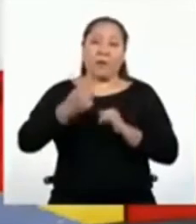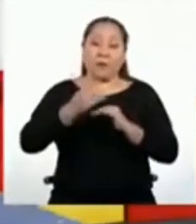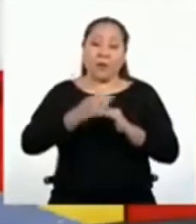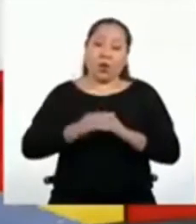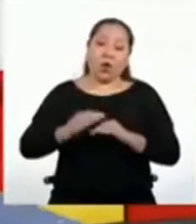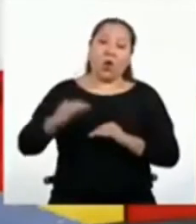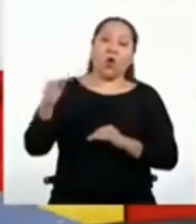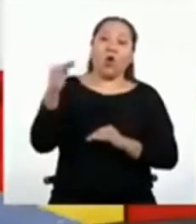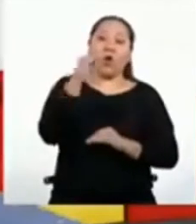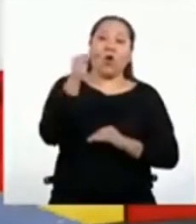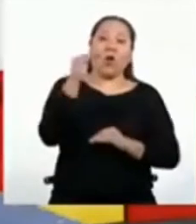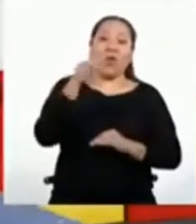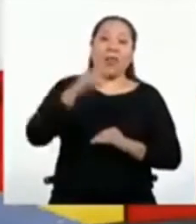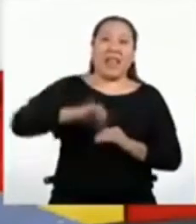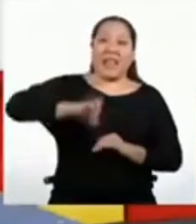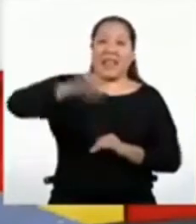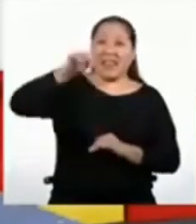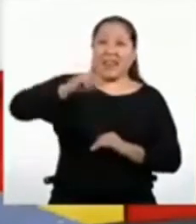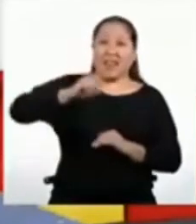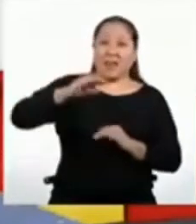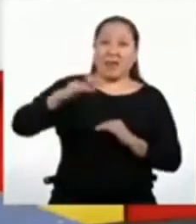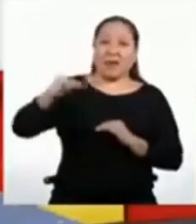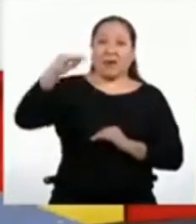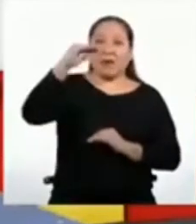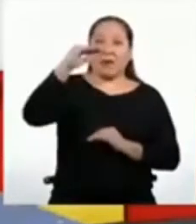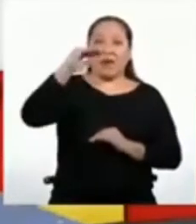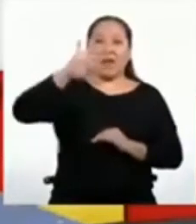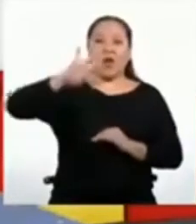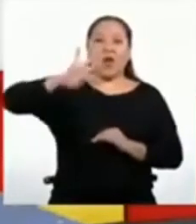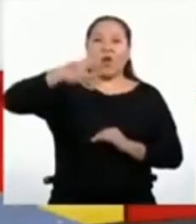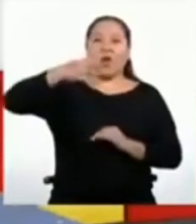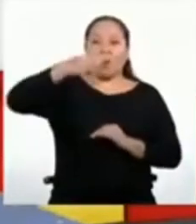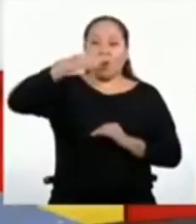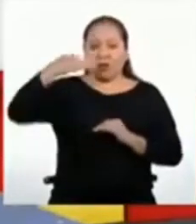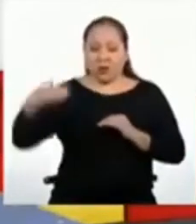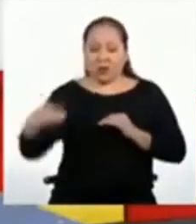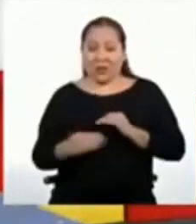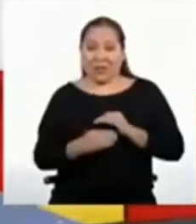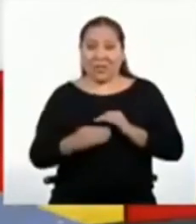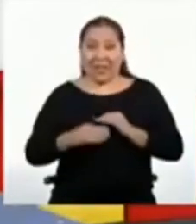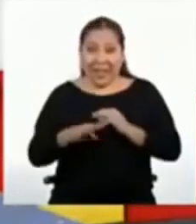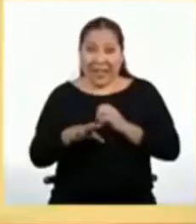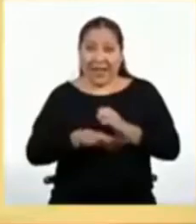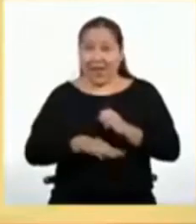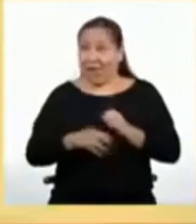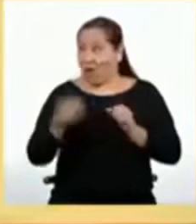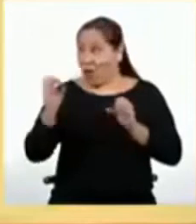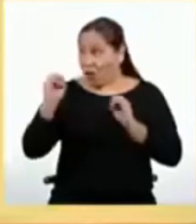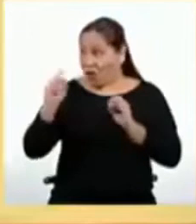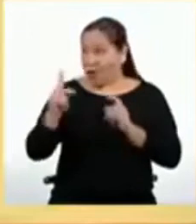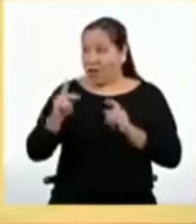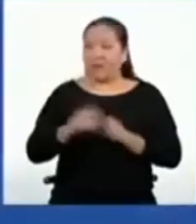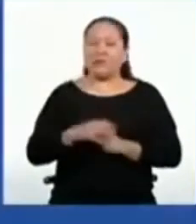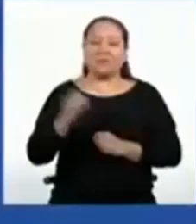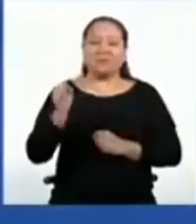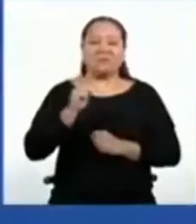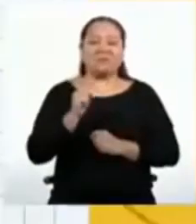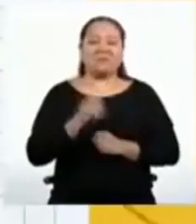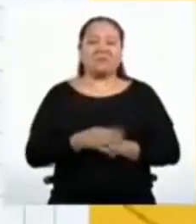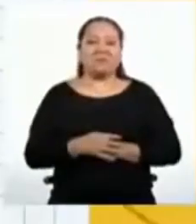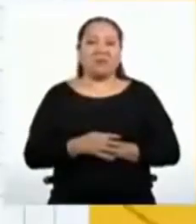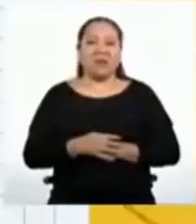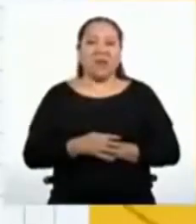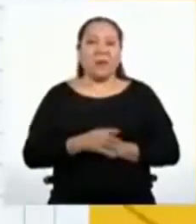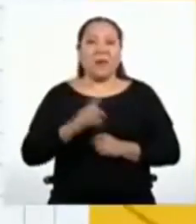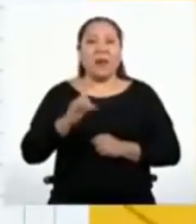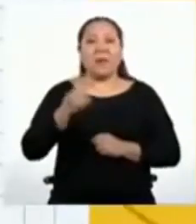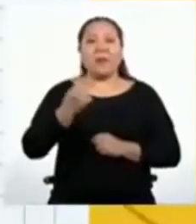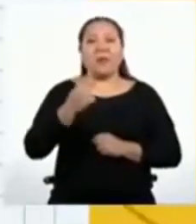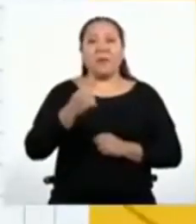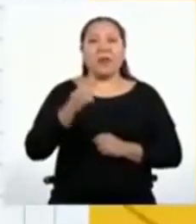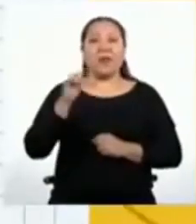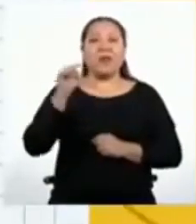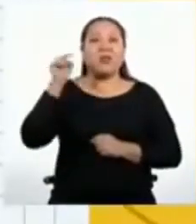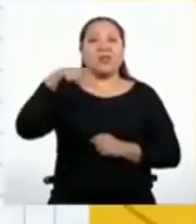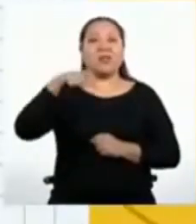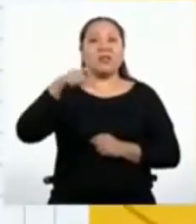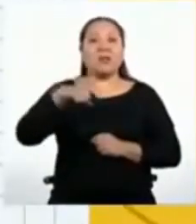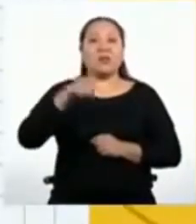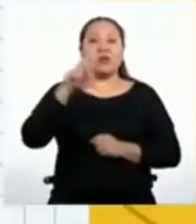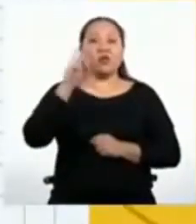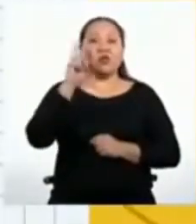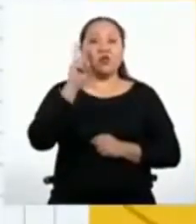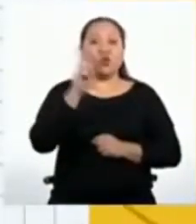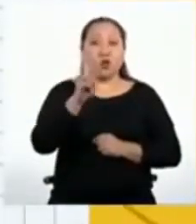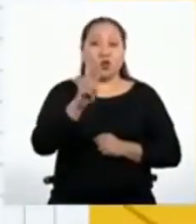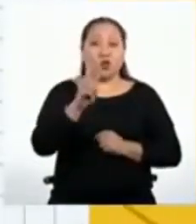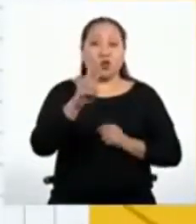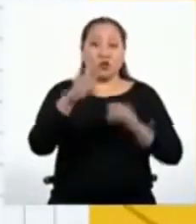piso es el de arriba y el cuarto es el de abajo. Ok. Bueno, para el primer piso solo tendremos un par